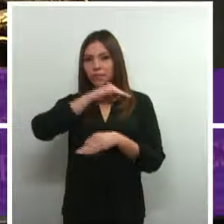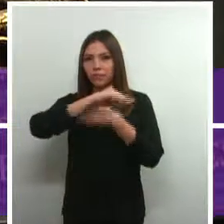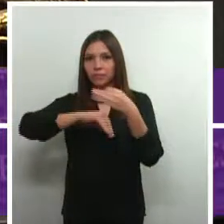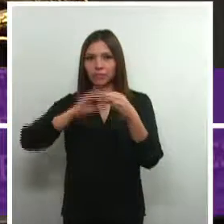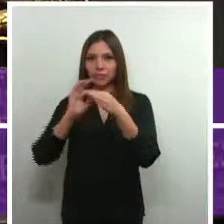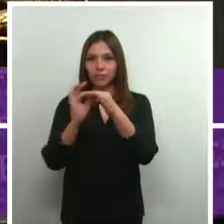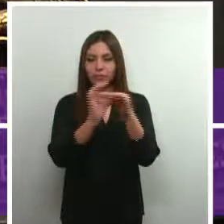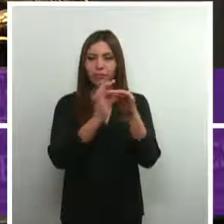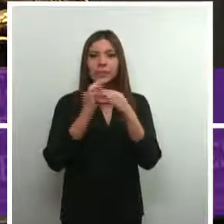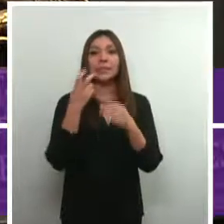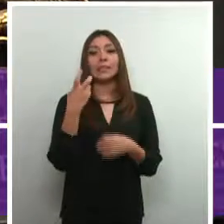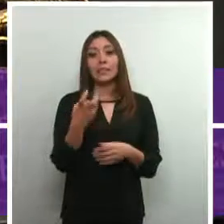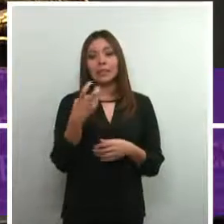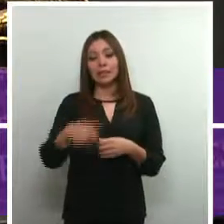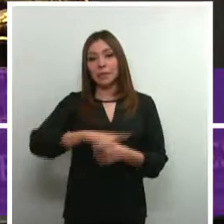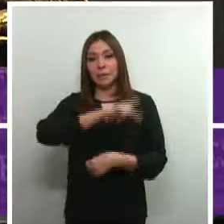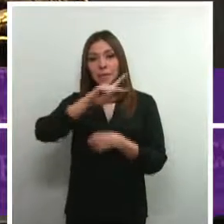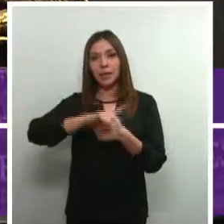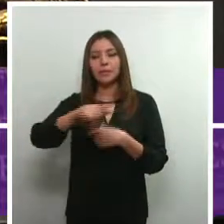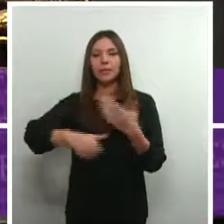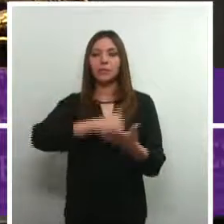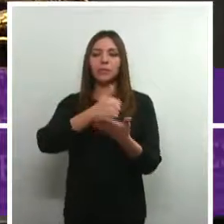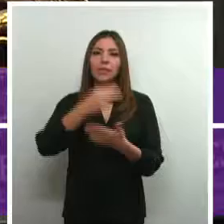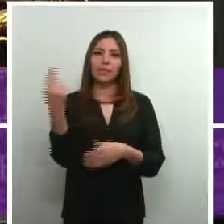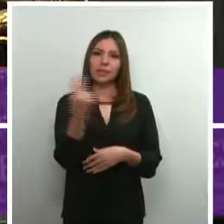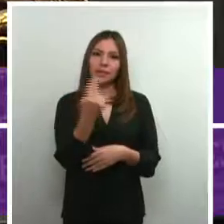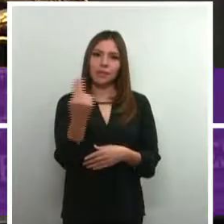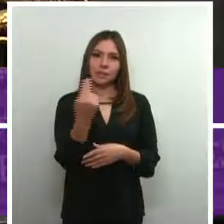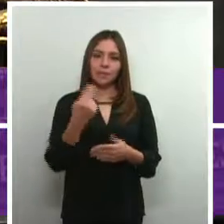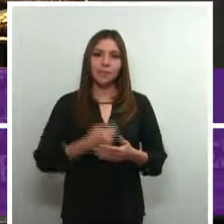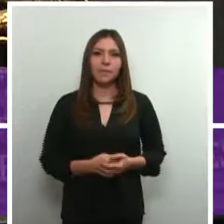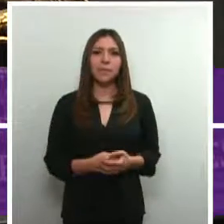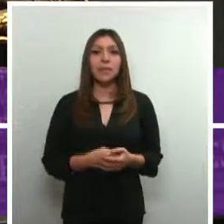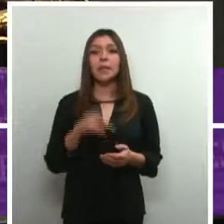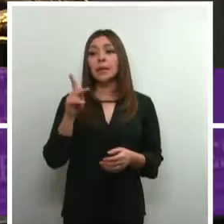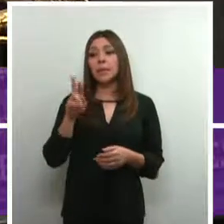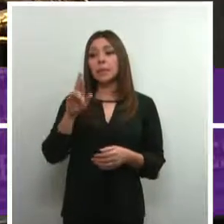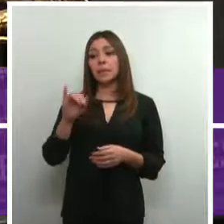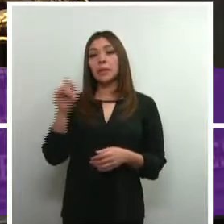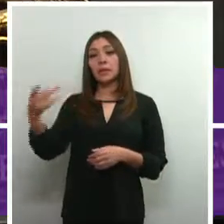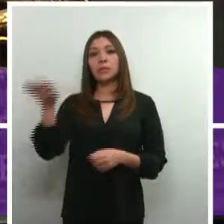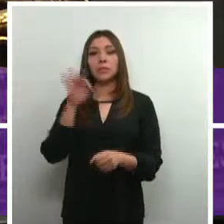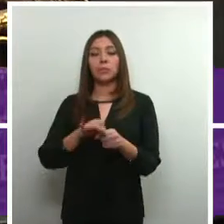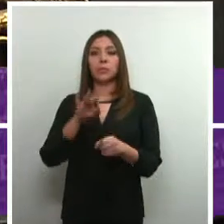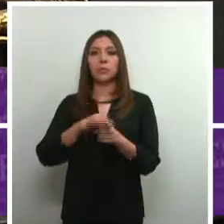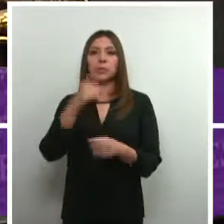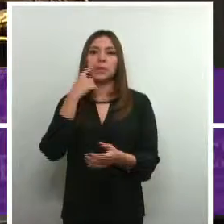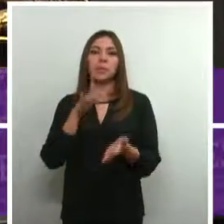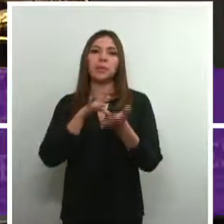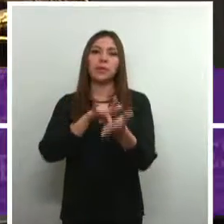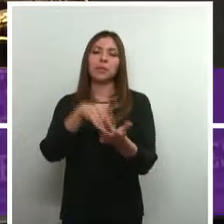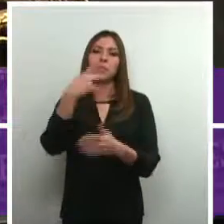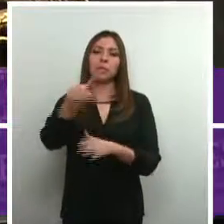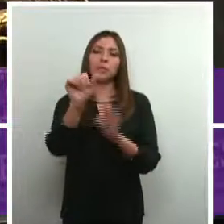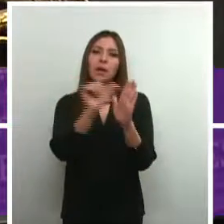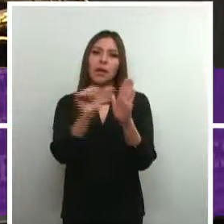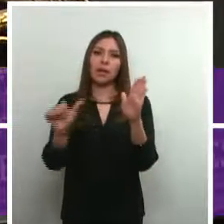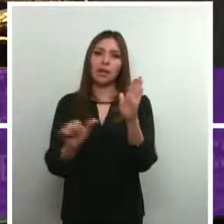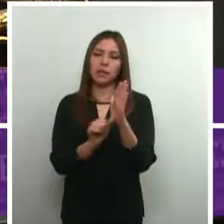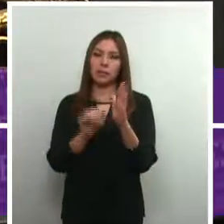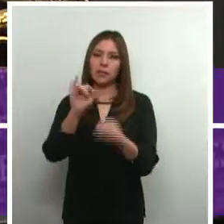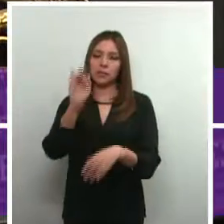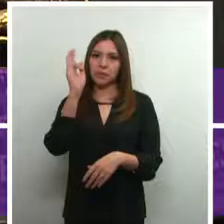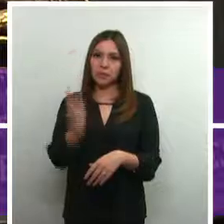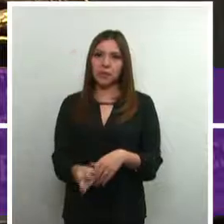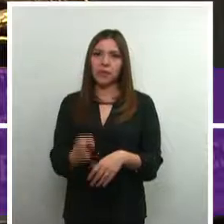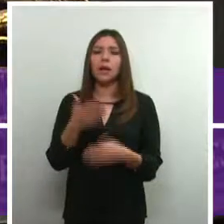que este país y esta ciudad requiere. En el PRI nuestro voto será a favor en lo general del presente artículo. Sin